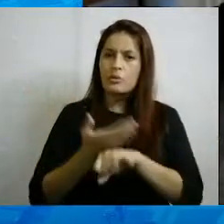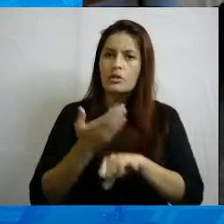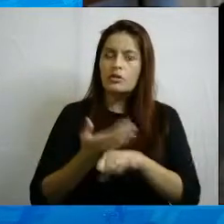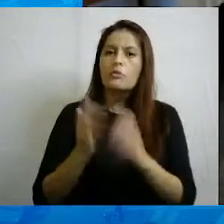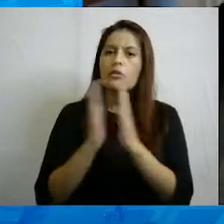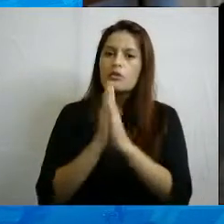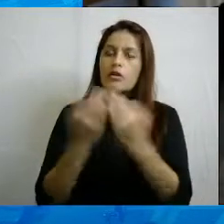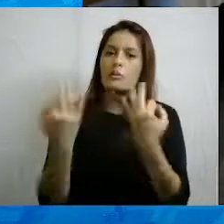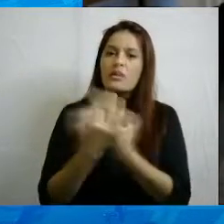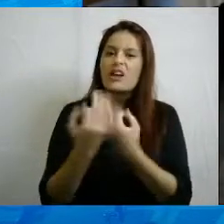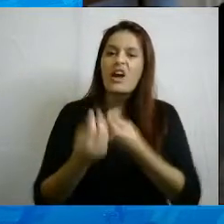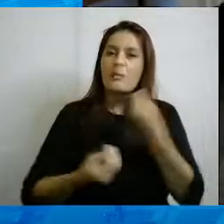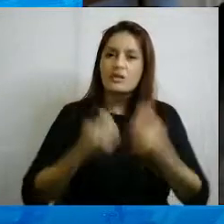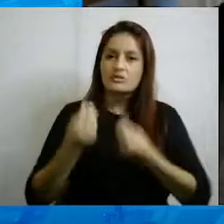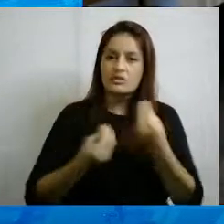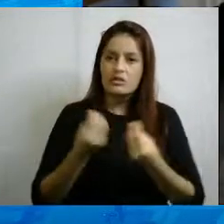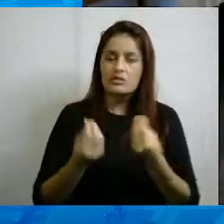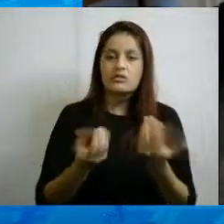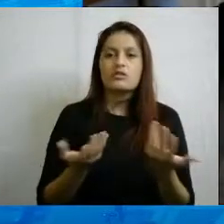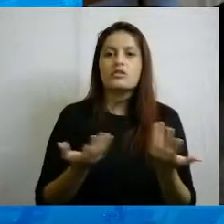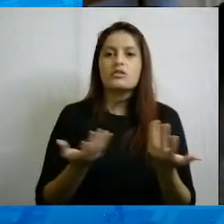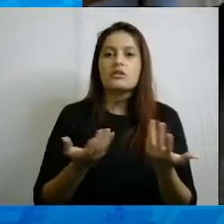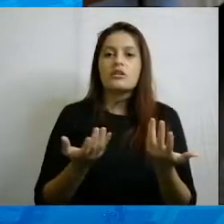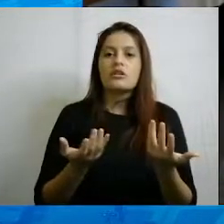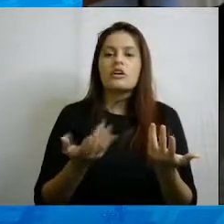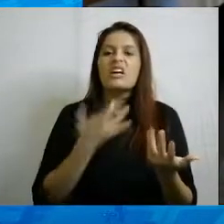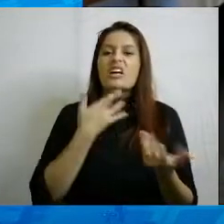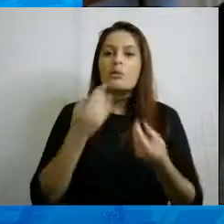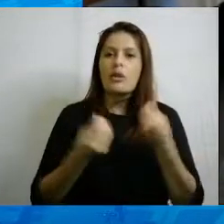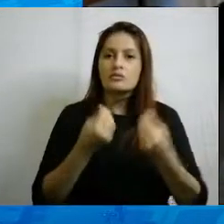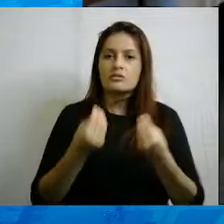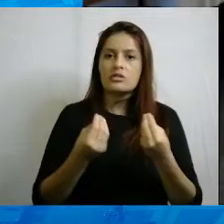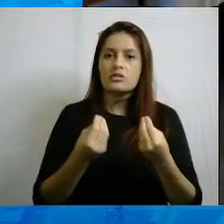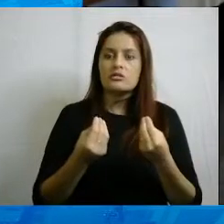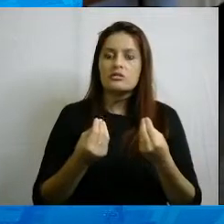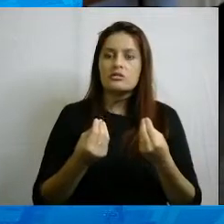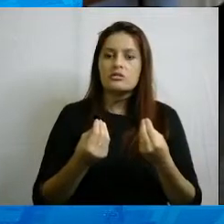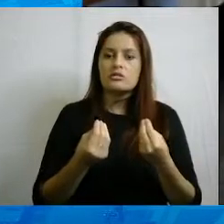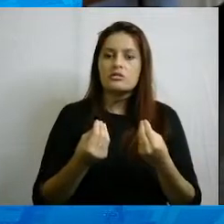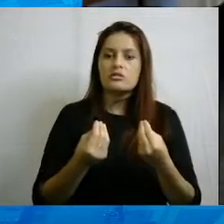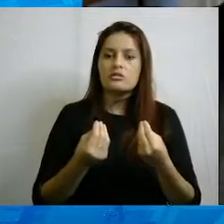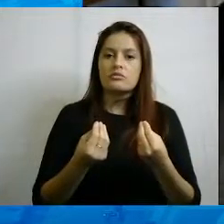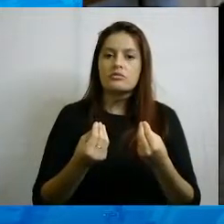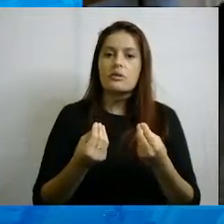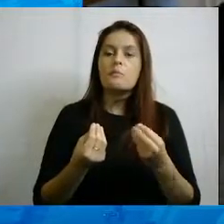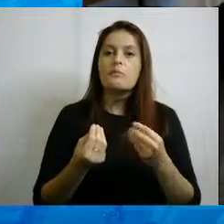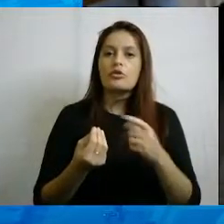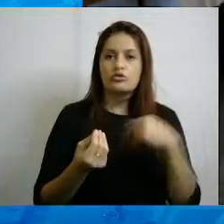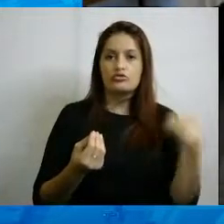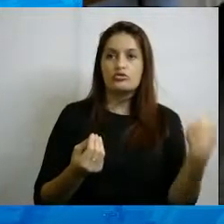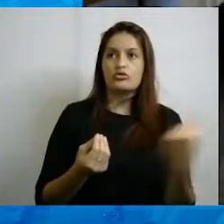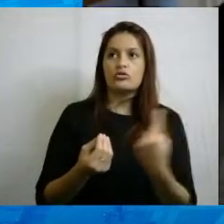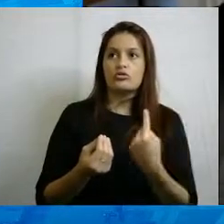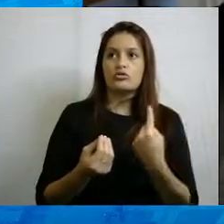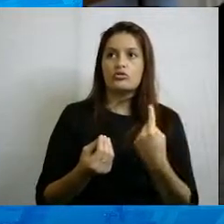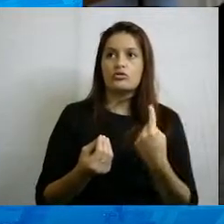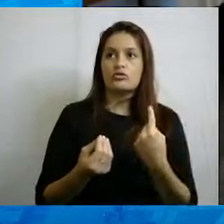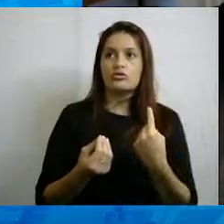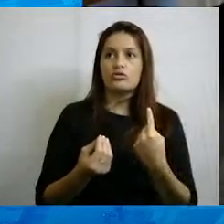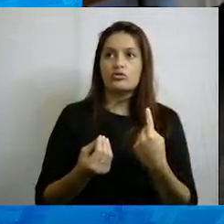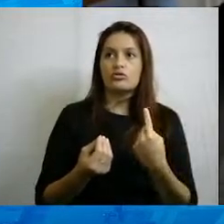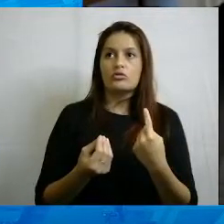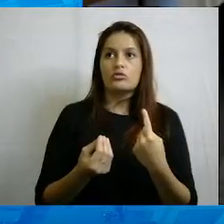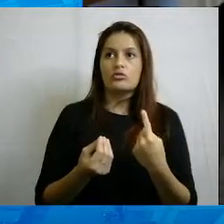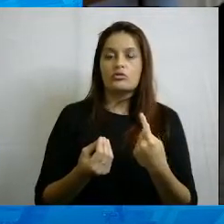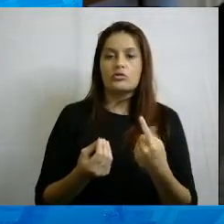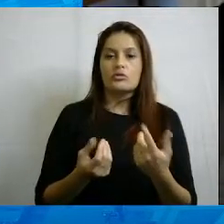explique en detalle qué es lo que ha ocurrido que ameritaría, digamos, de que esto quizá tuviese algún vicio, no